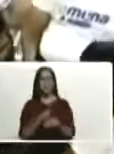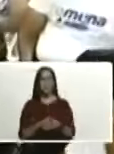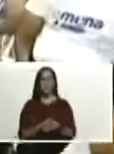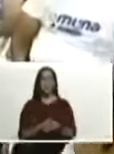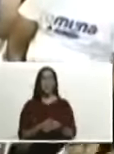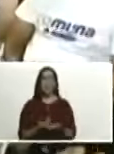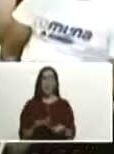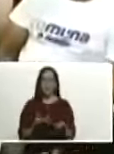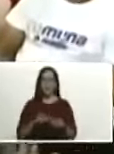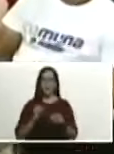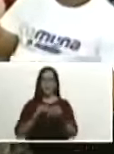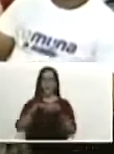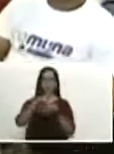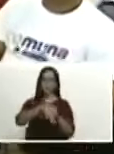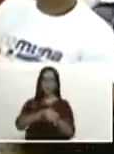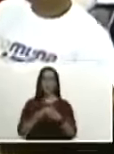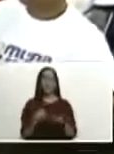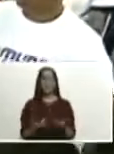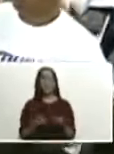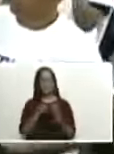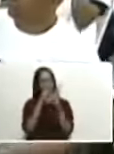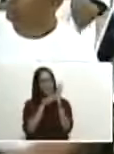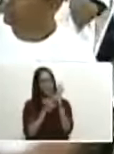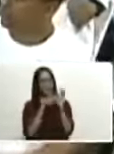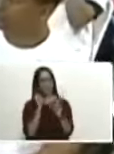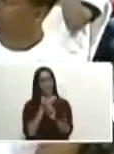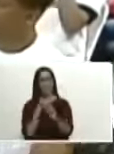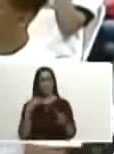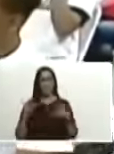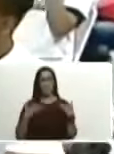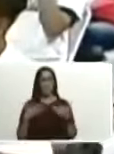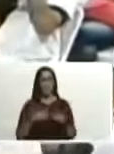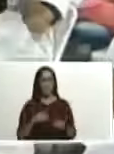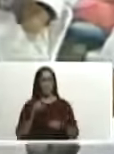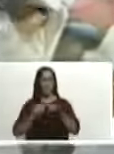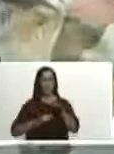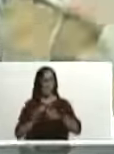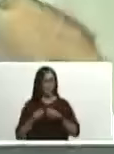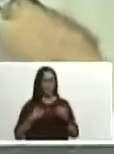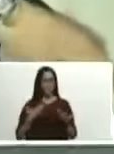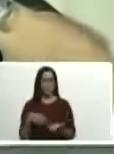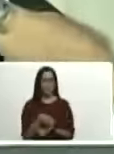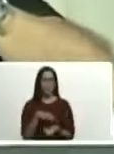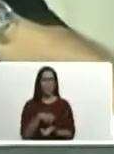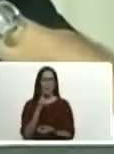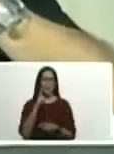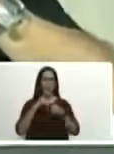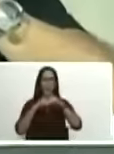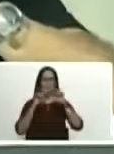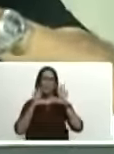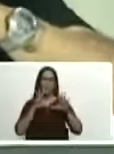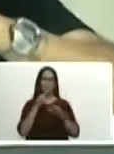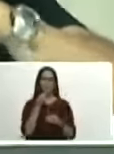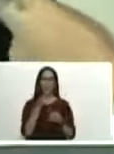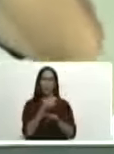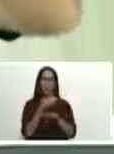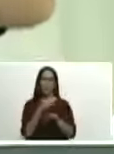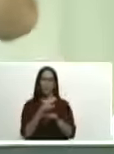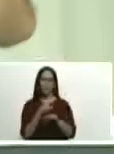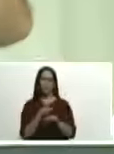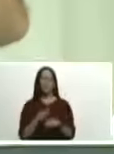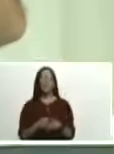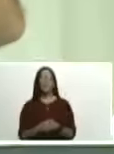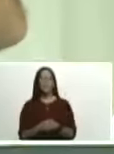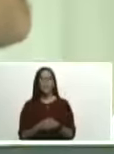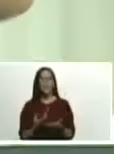de la hidrológica. La agenda concreta de acción marca cuáles son los problemas. El 1x10 del buen gobierno y los reportes